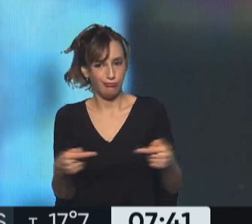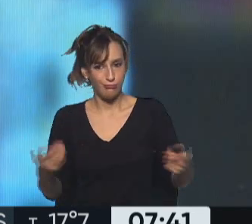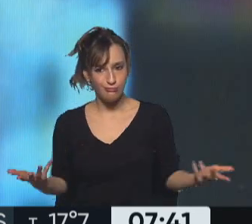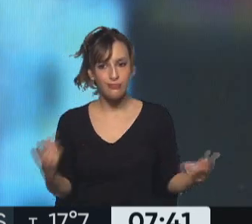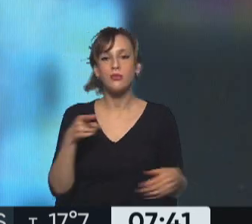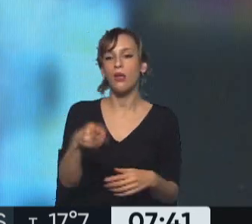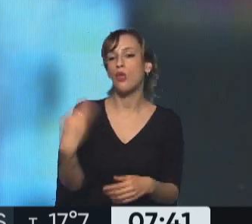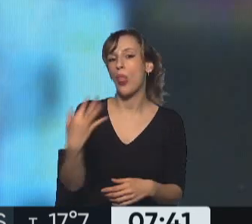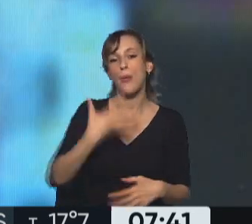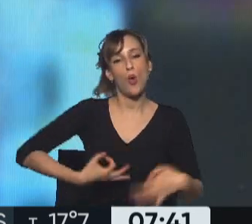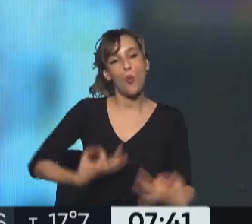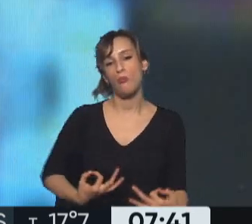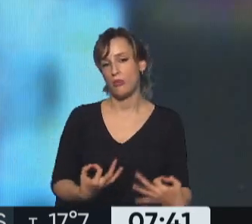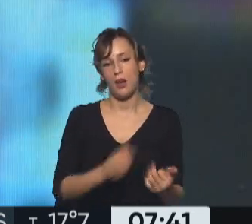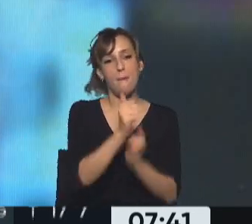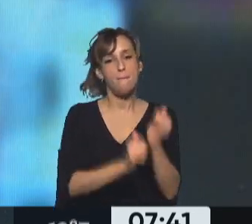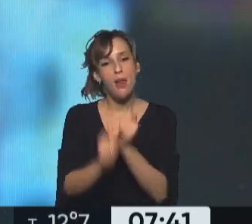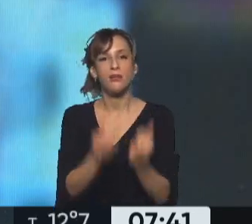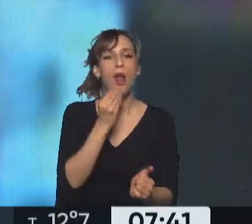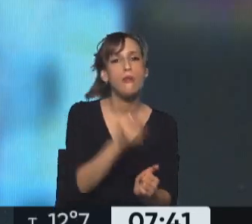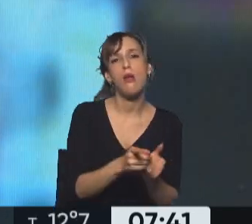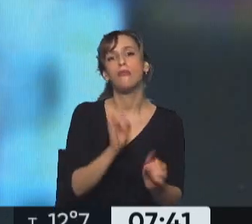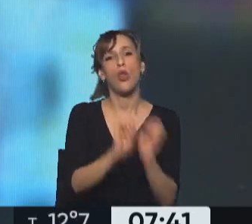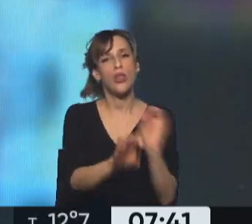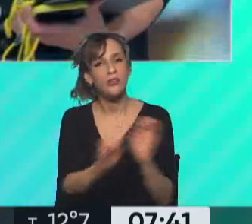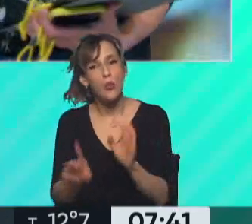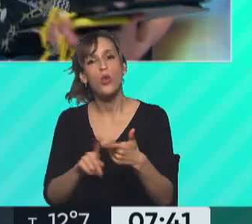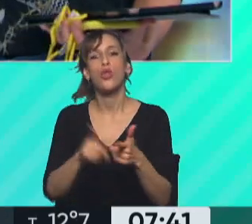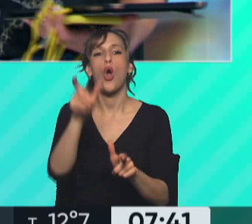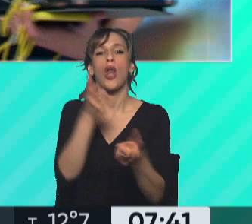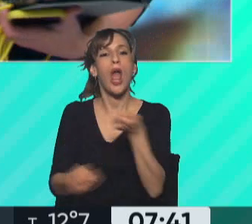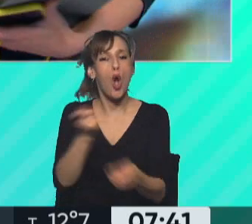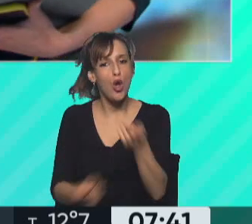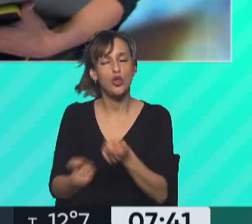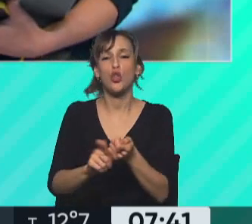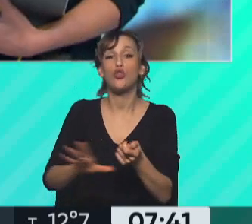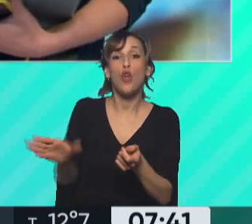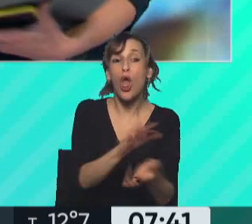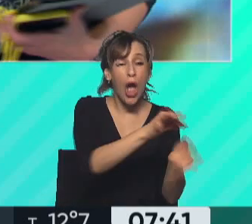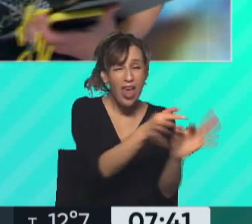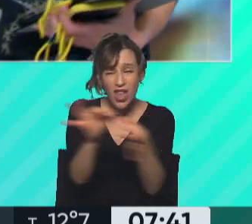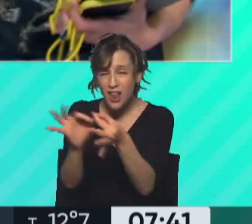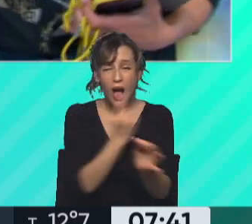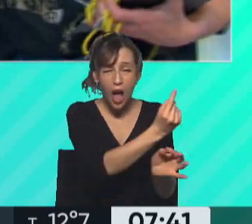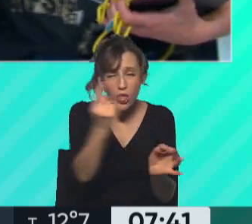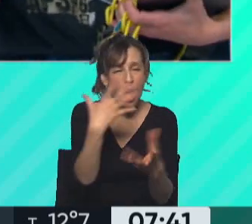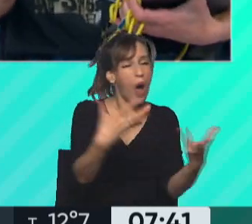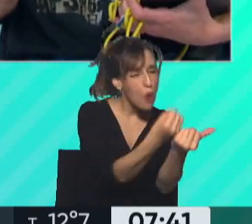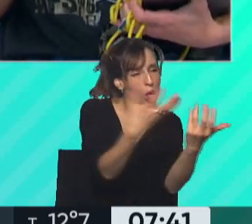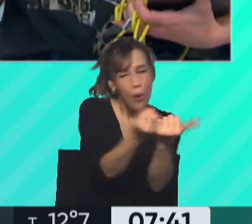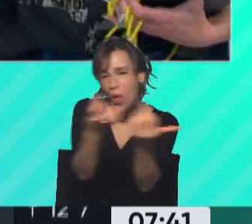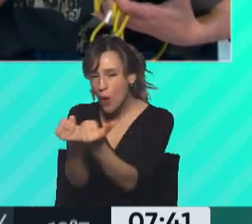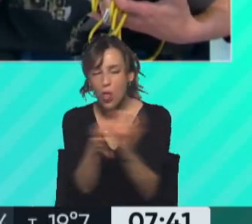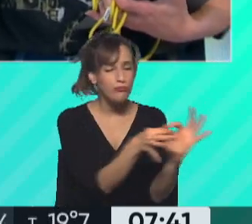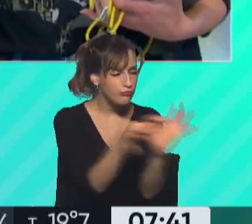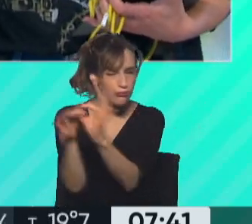las alimenticias, los distribuidores, el comerciante de tu barrio, digo, todos en la cadena lo tienen que cumplir para que se dé. Por eso